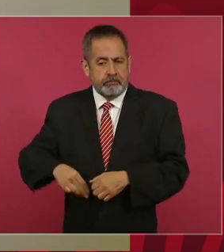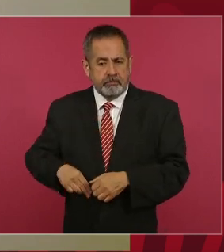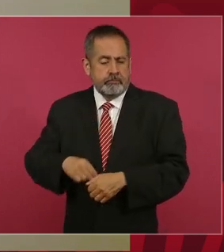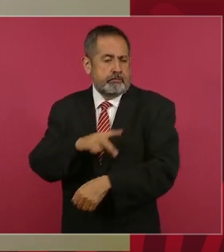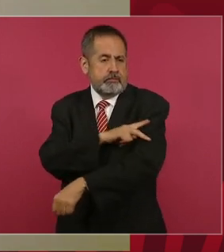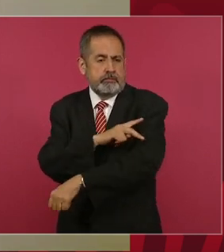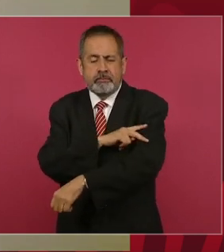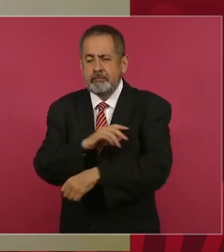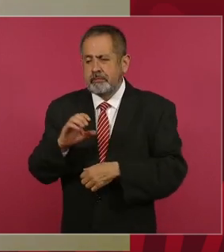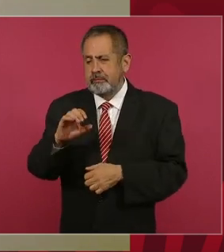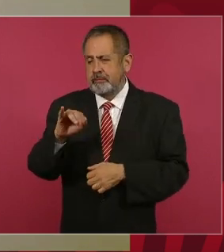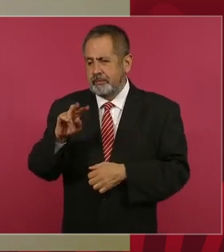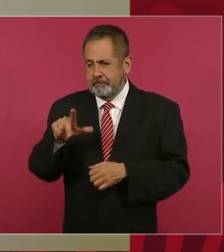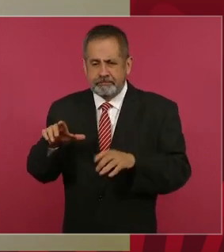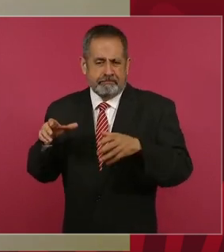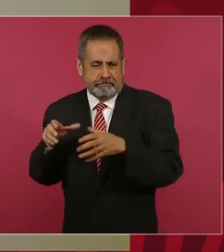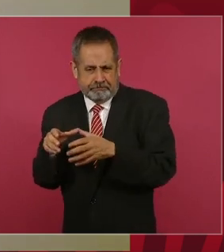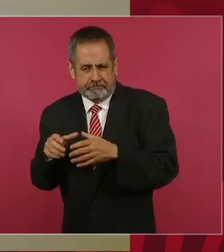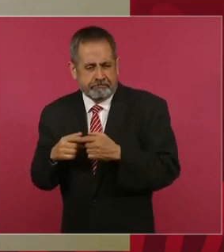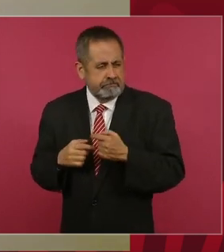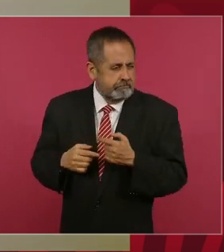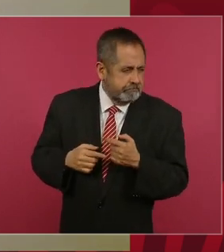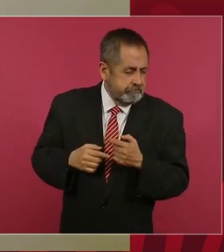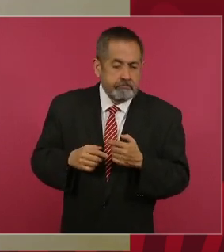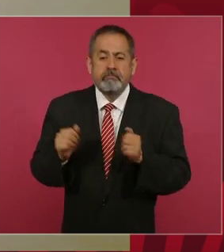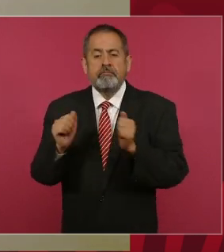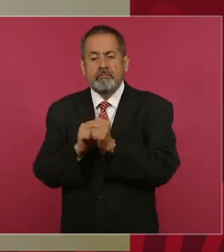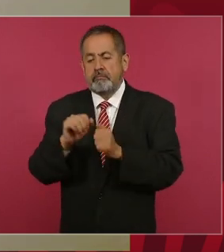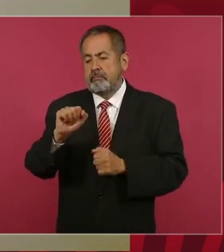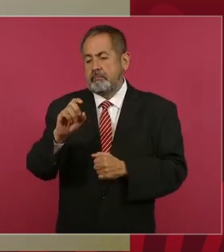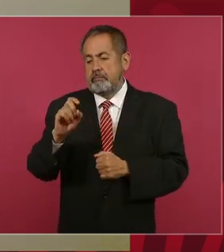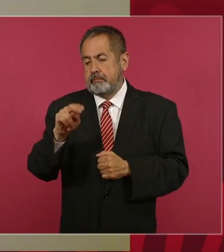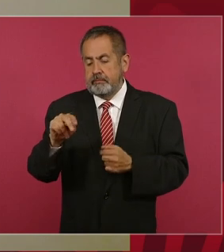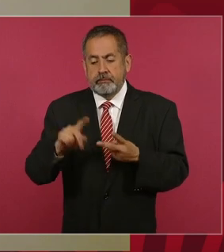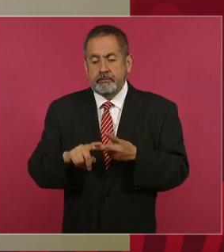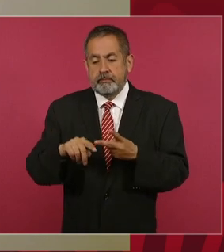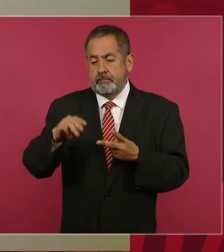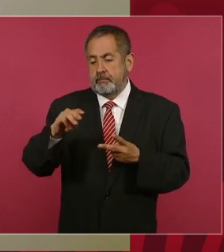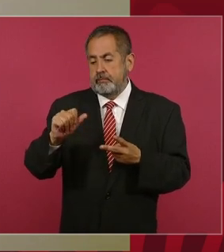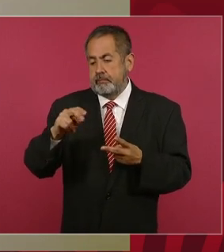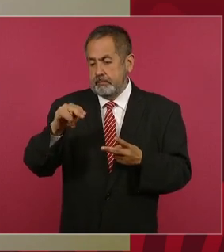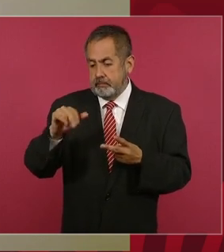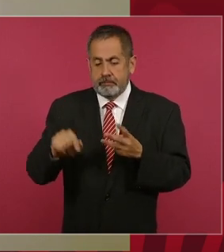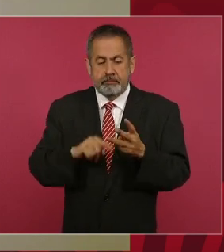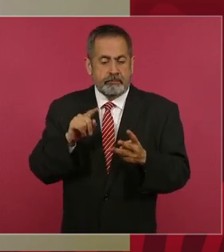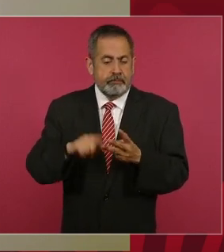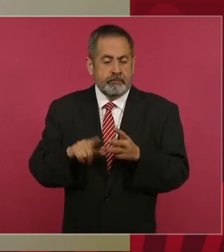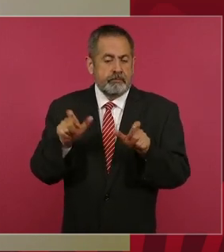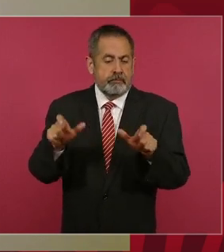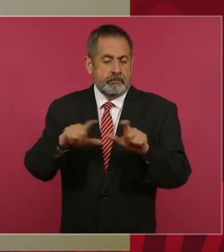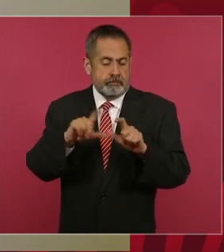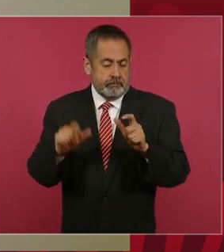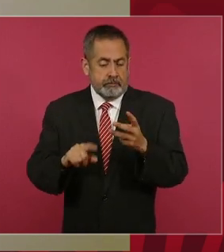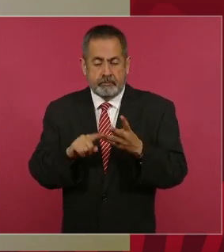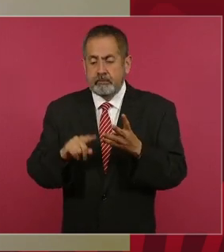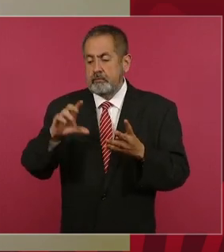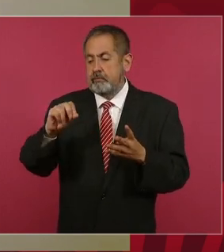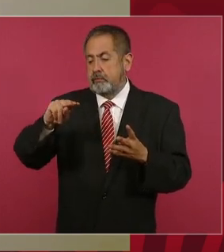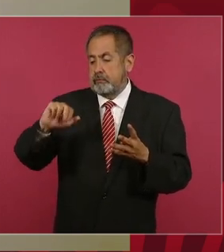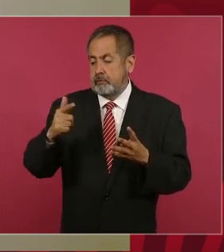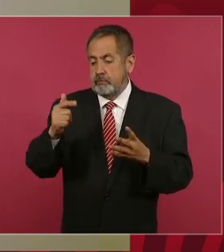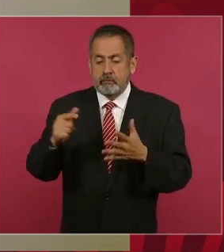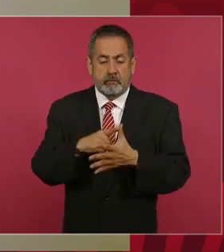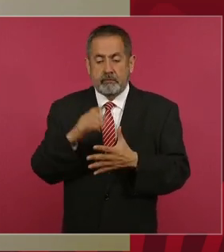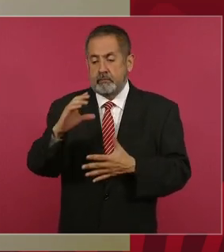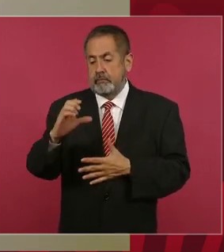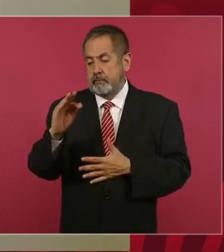civil y en conjunto con la Sedena, Marina, la Guardia Nacional, la CFE, Conagua y la Secretaría